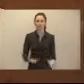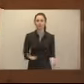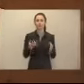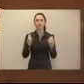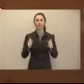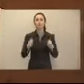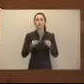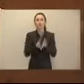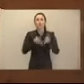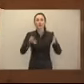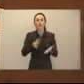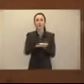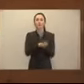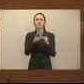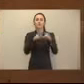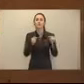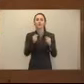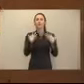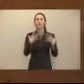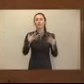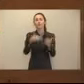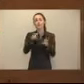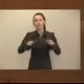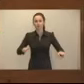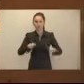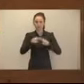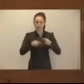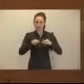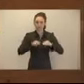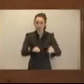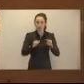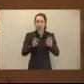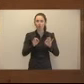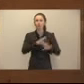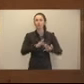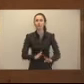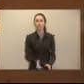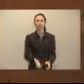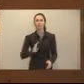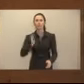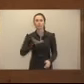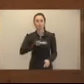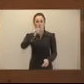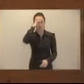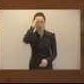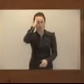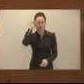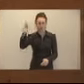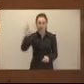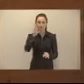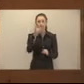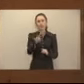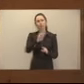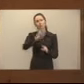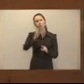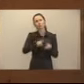Dándolle dimensión asturiana, 10.000 persoas, 10.000 familias, vense ablucadas polo Alzheimer e outras tantas por demencias de